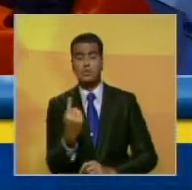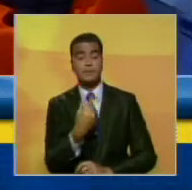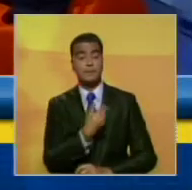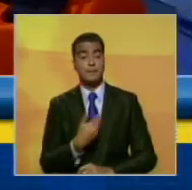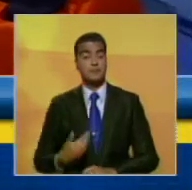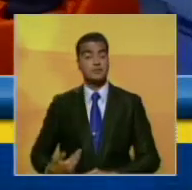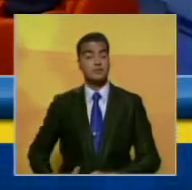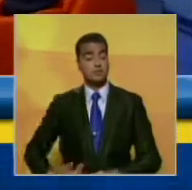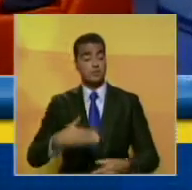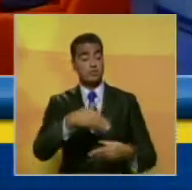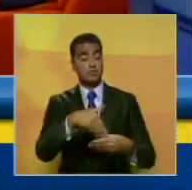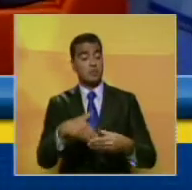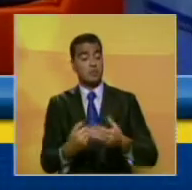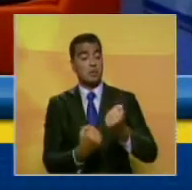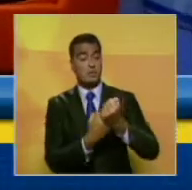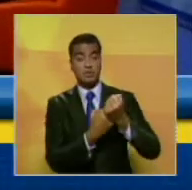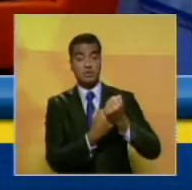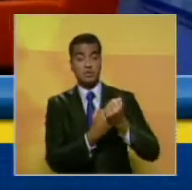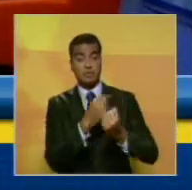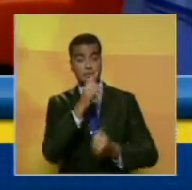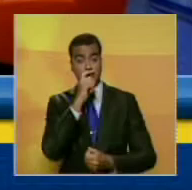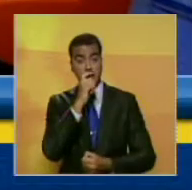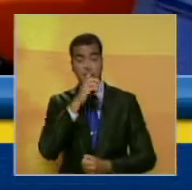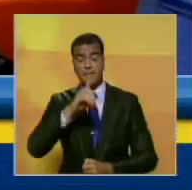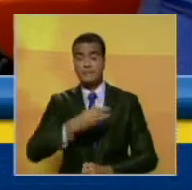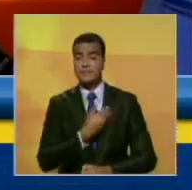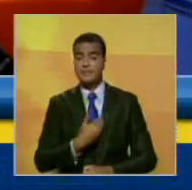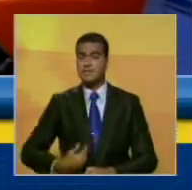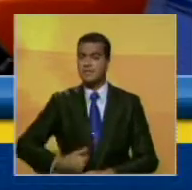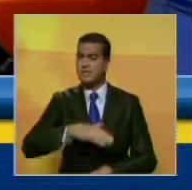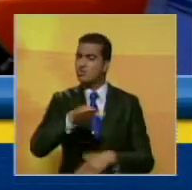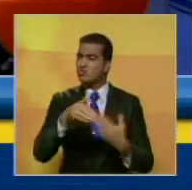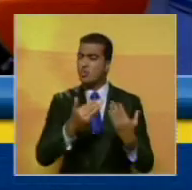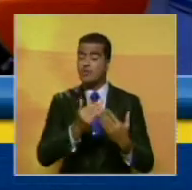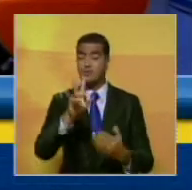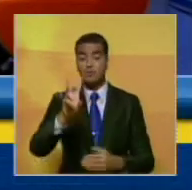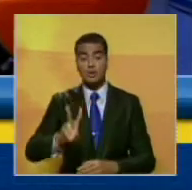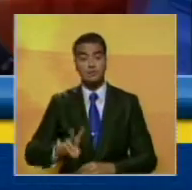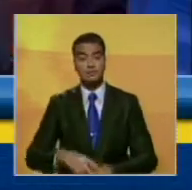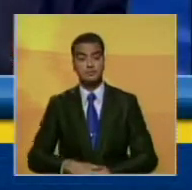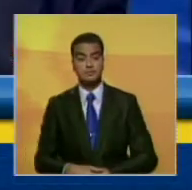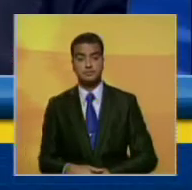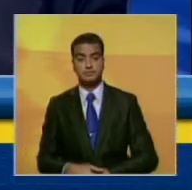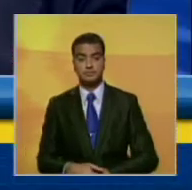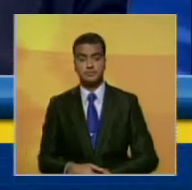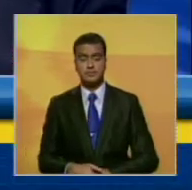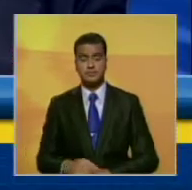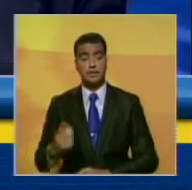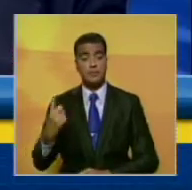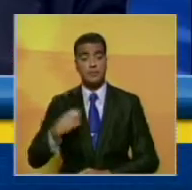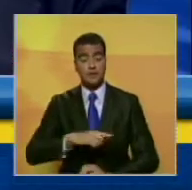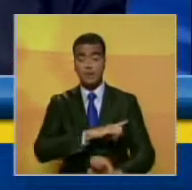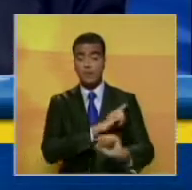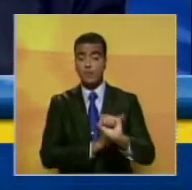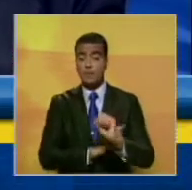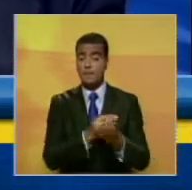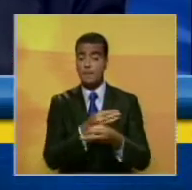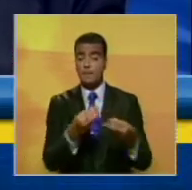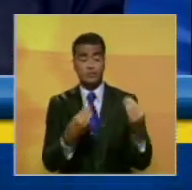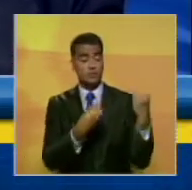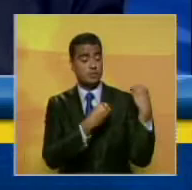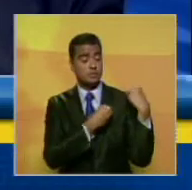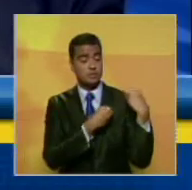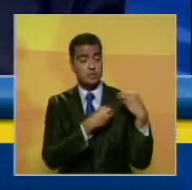presidente de quienes votaron por él, debe ser también el presidente de quienes no votamos por él. Tenemos que ir a poderes públicos